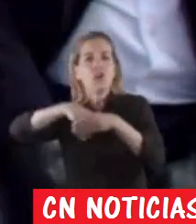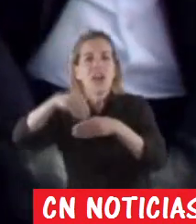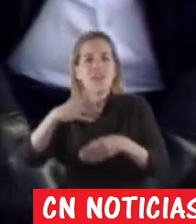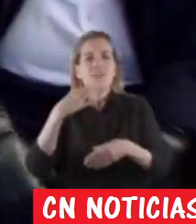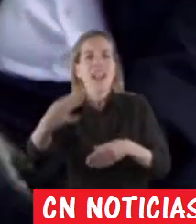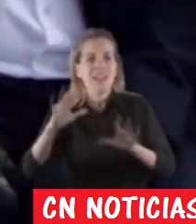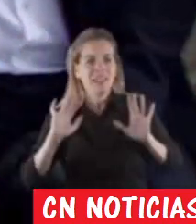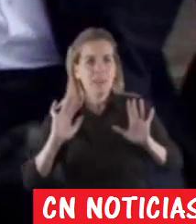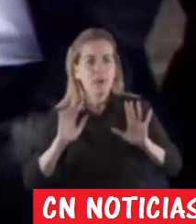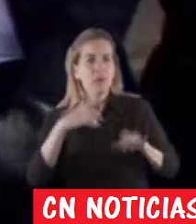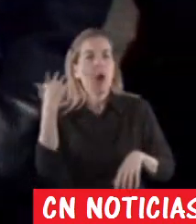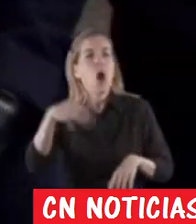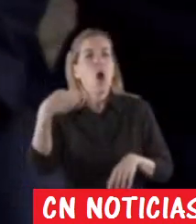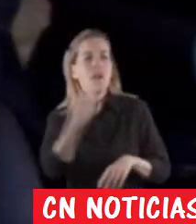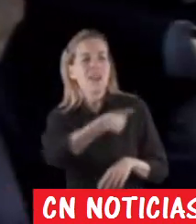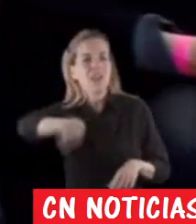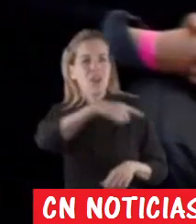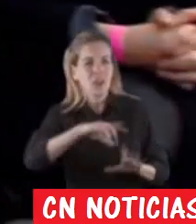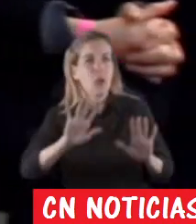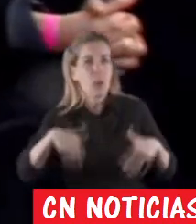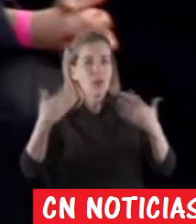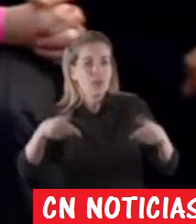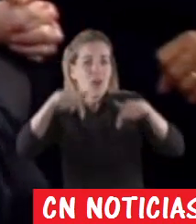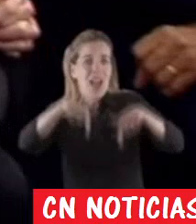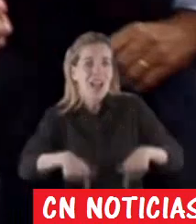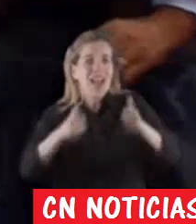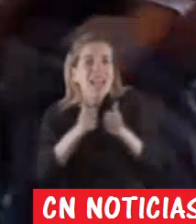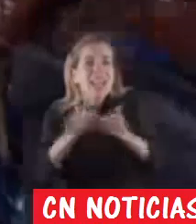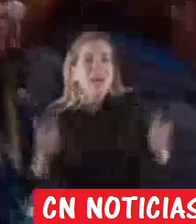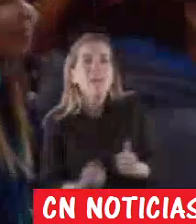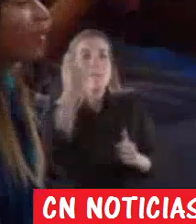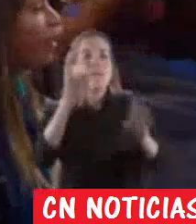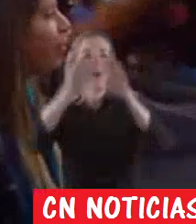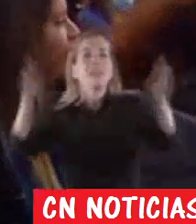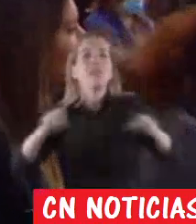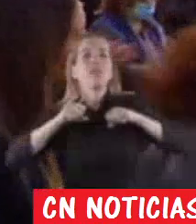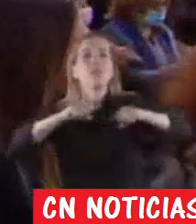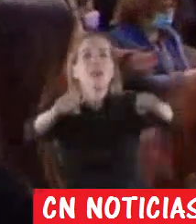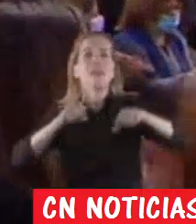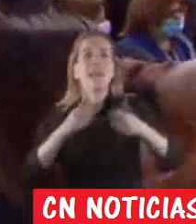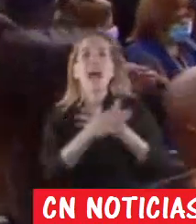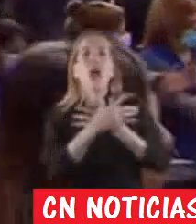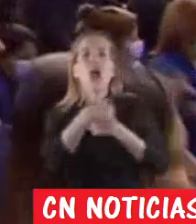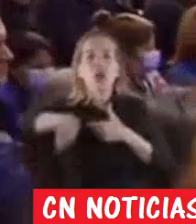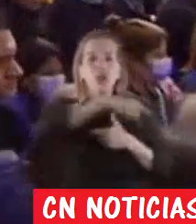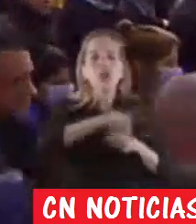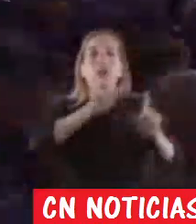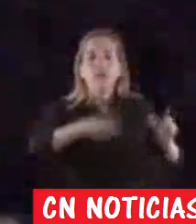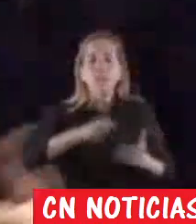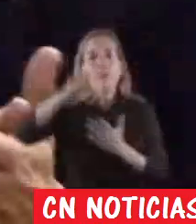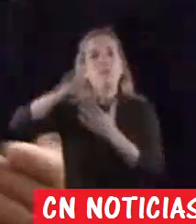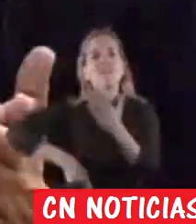acá, inaugurando el primer mercado en Lomas de Zamora y firmando los próximos 10 mercados